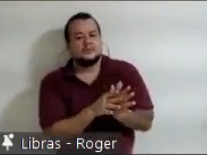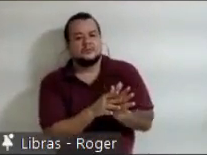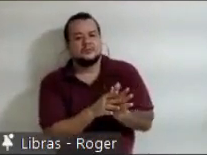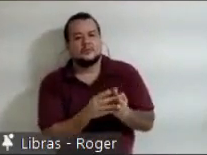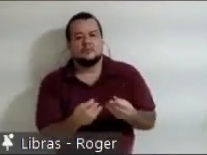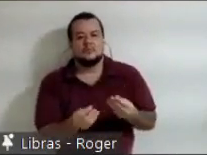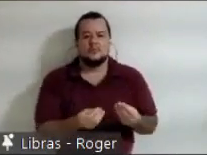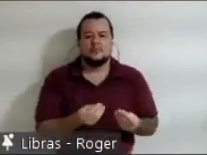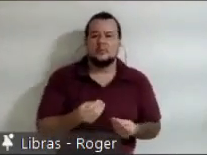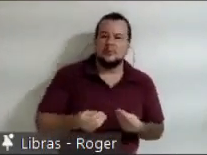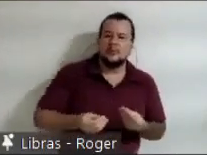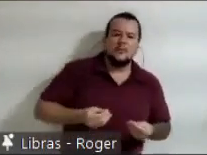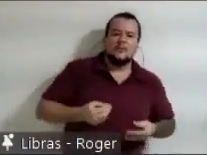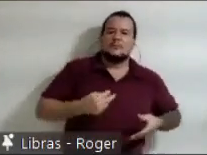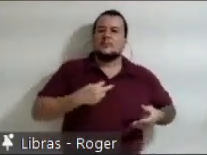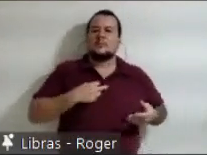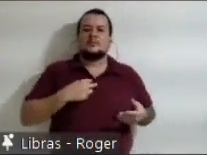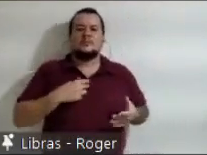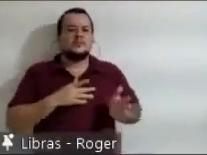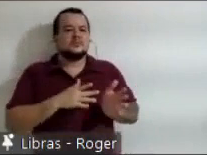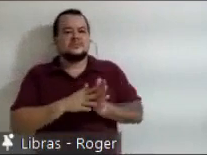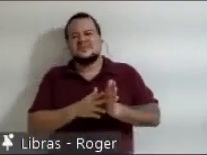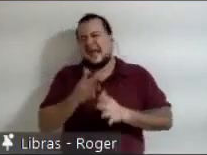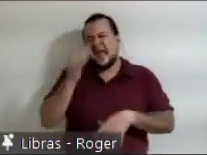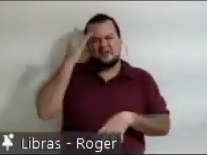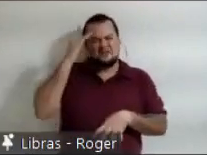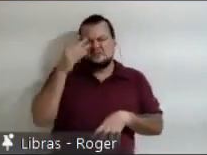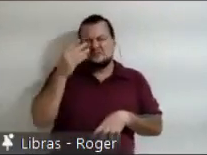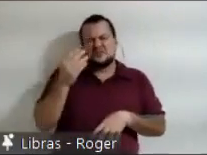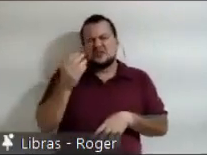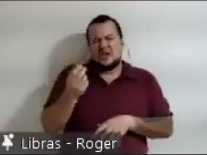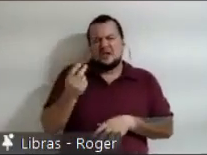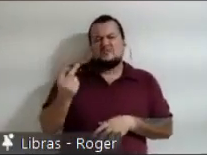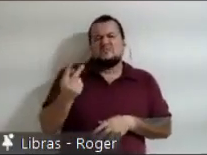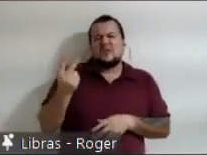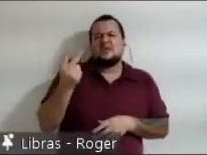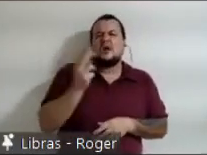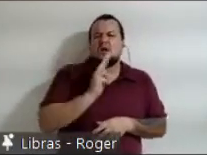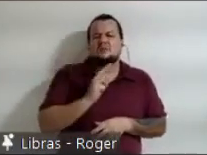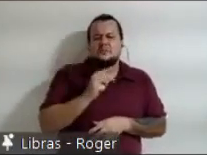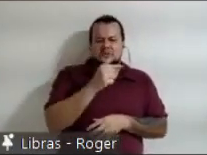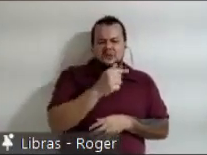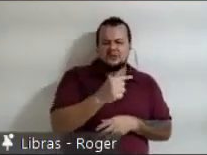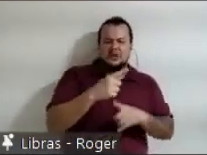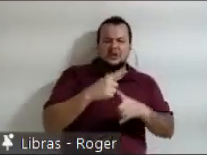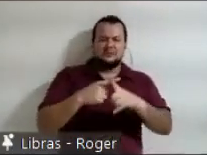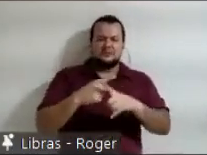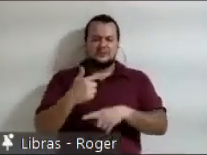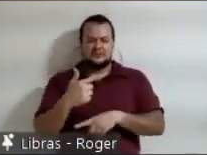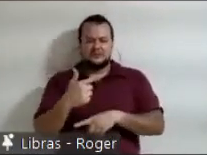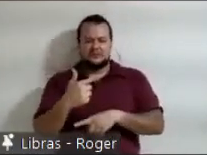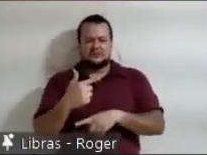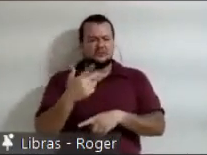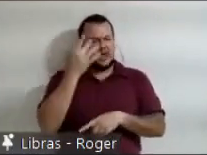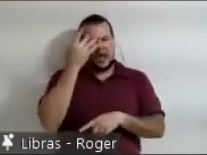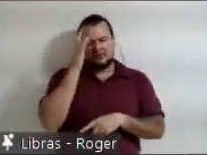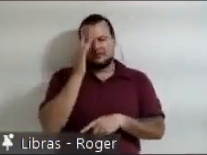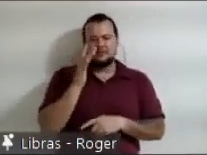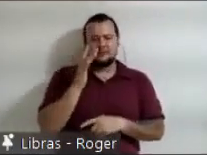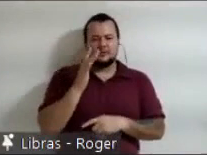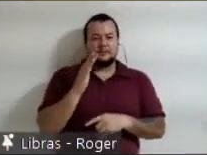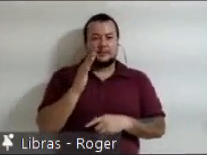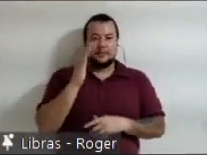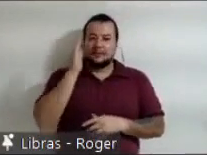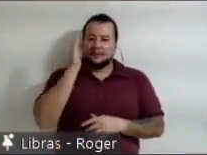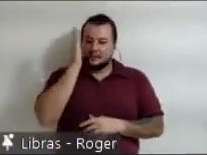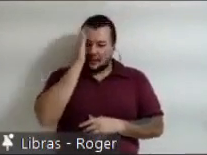ocho ya lo sé se me nota lo conozco pero cuando es un problema auténtico yo no